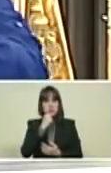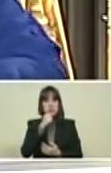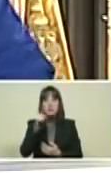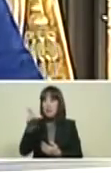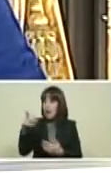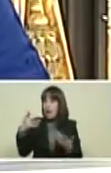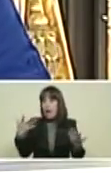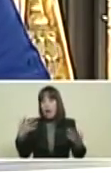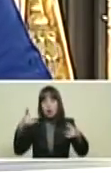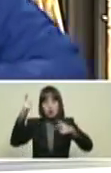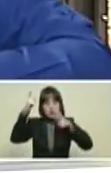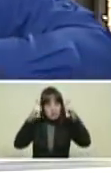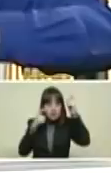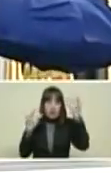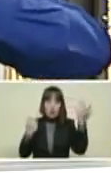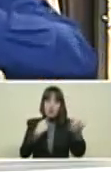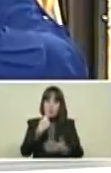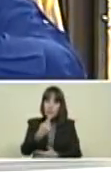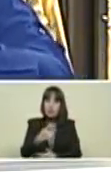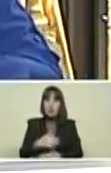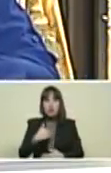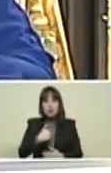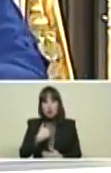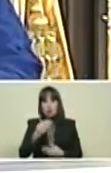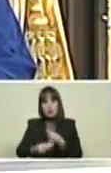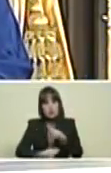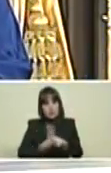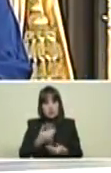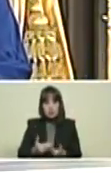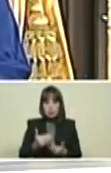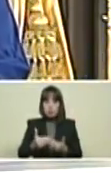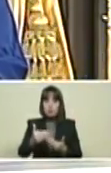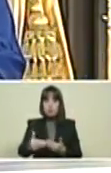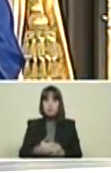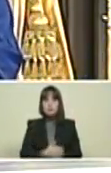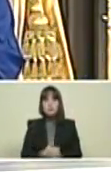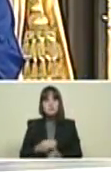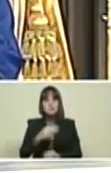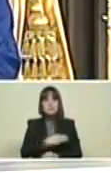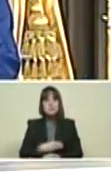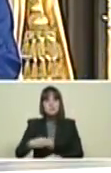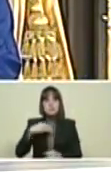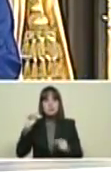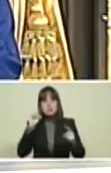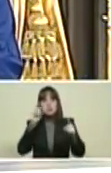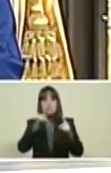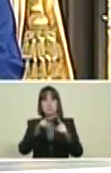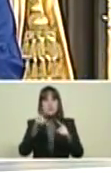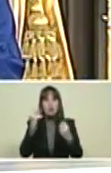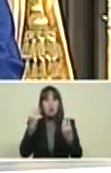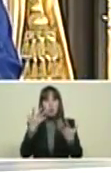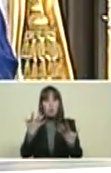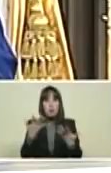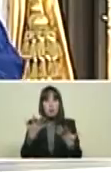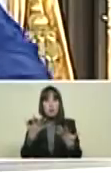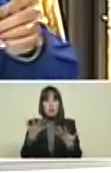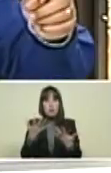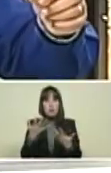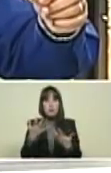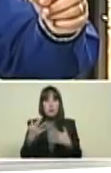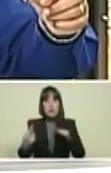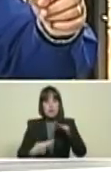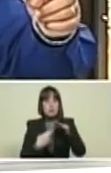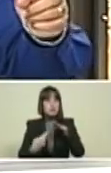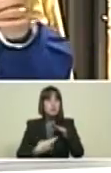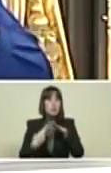De Chávez, que yo llevé adelante la idea de la micromisión y entonces creé la micromisión Simón